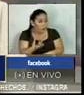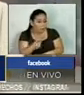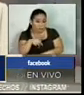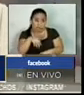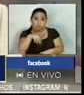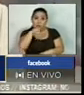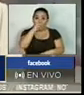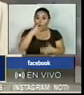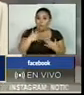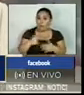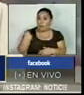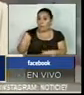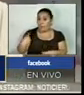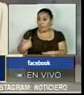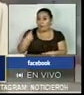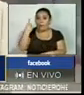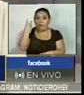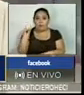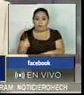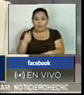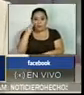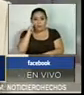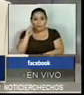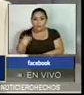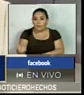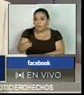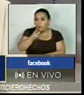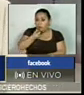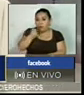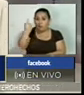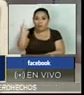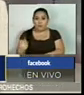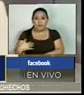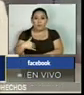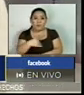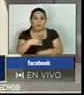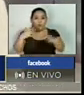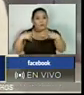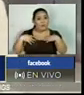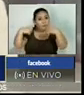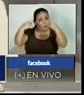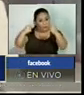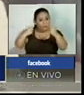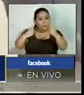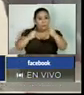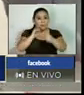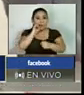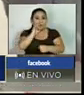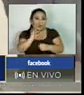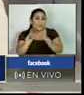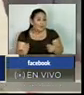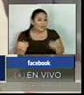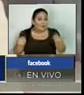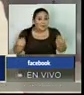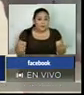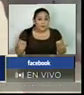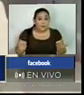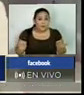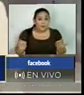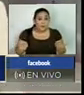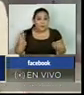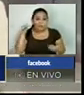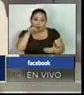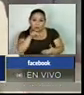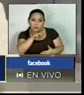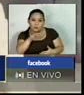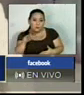un día en las últimas 24 horas según el último reporte del Ministro de Salud Julio Mazzoleni que afirma que por el momento no se